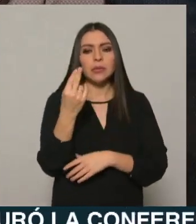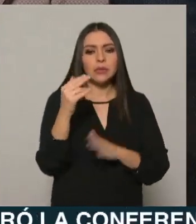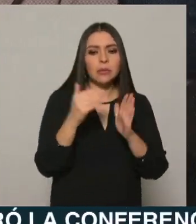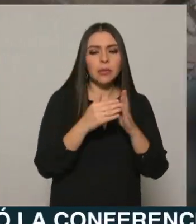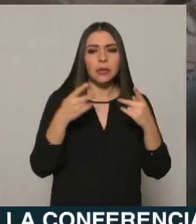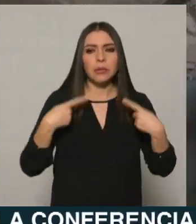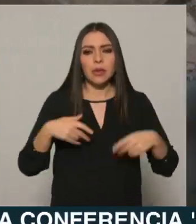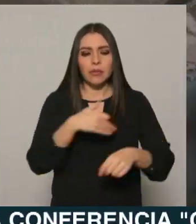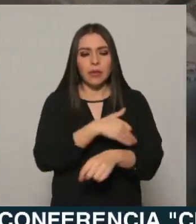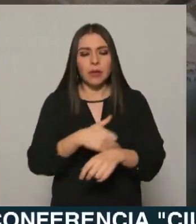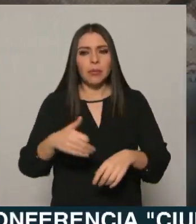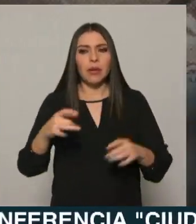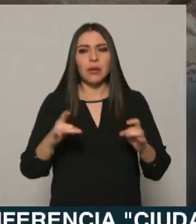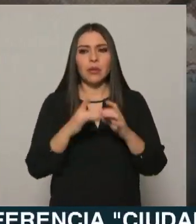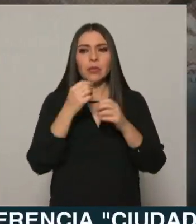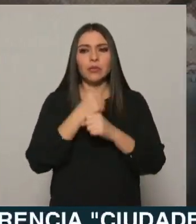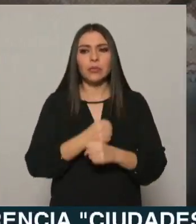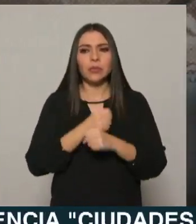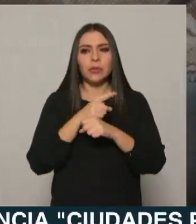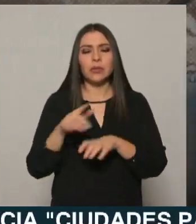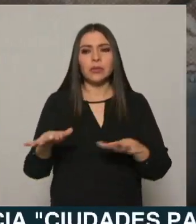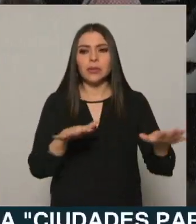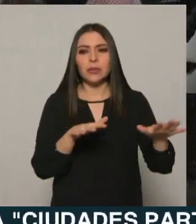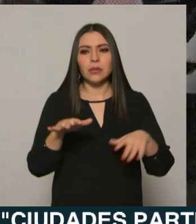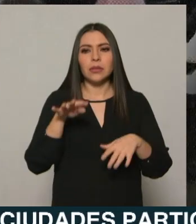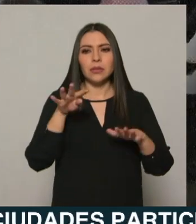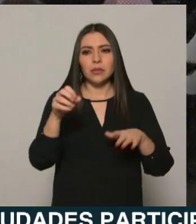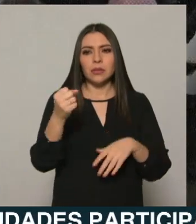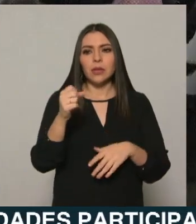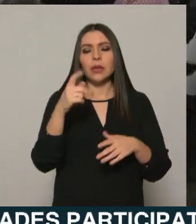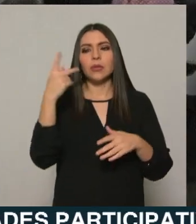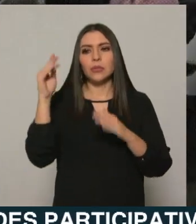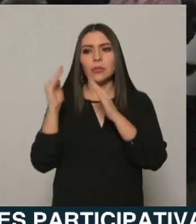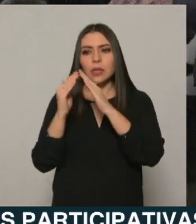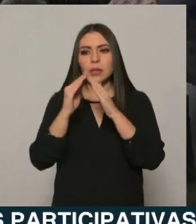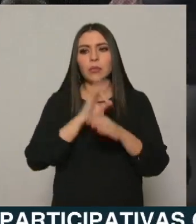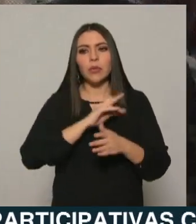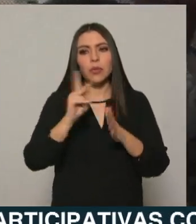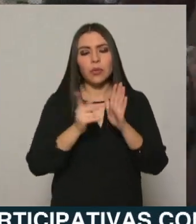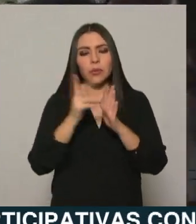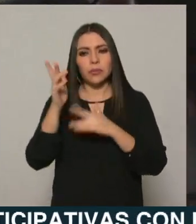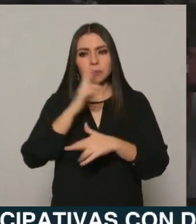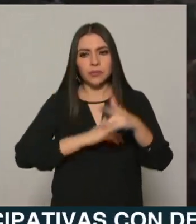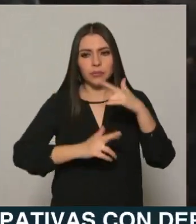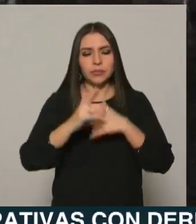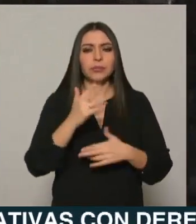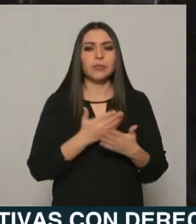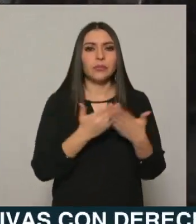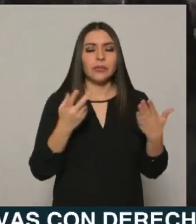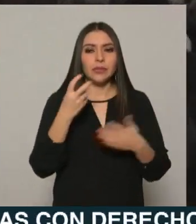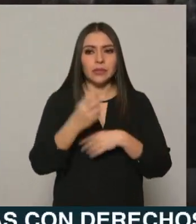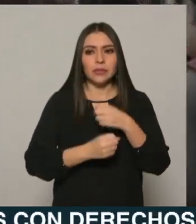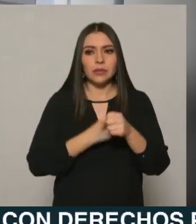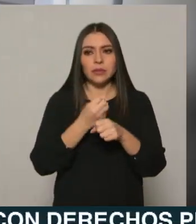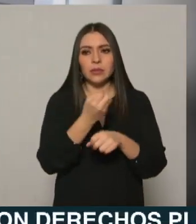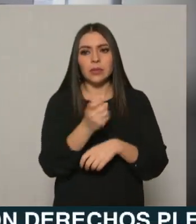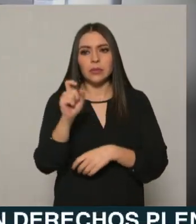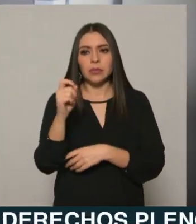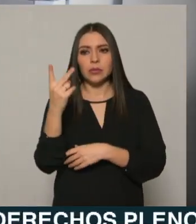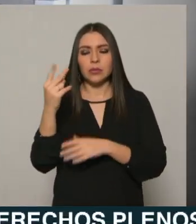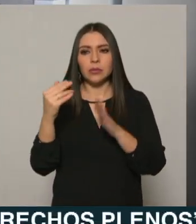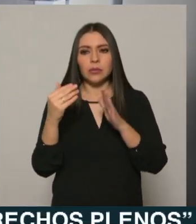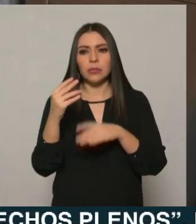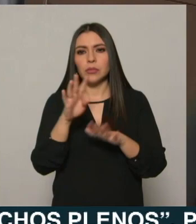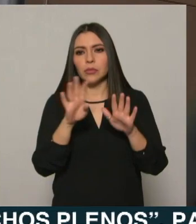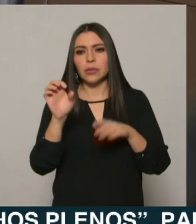el sismo del 19 de septiembre puedan regresar a sus hogares. Dijo que en este año se están desarrollando